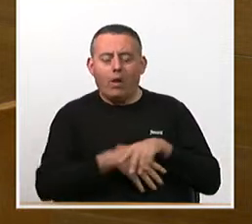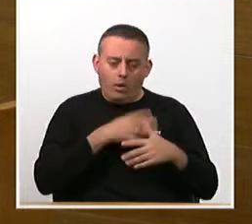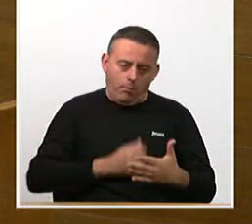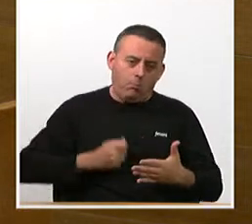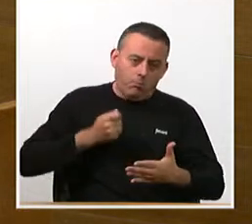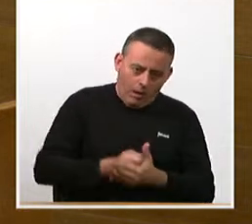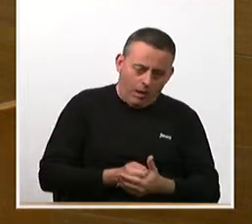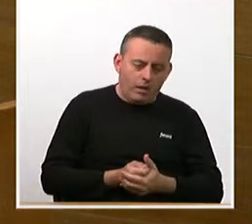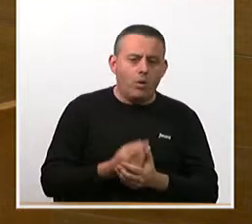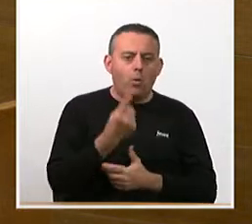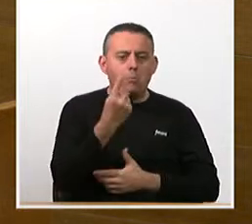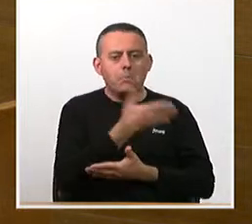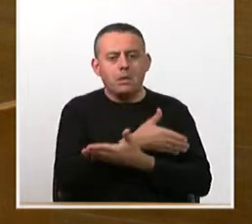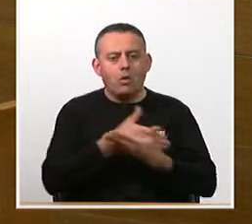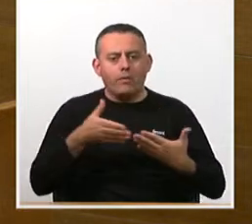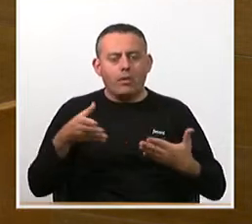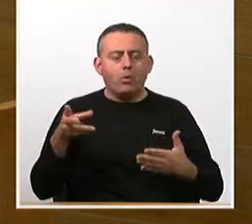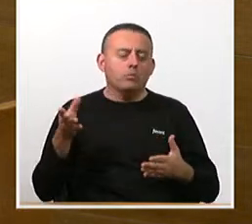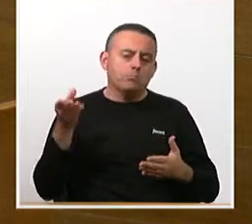parece